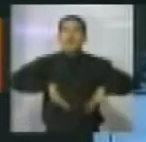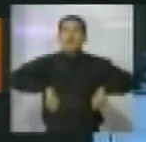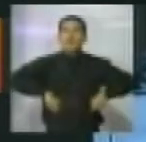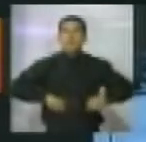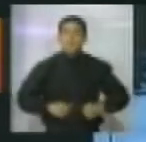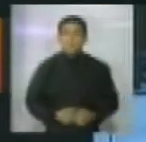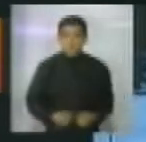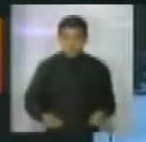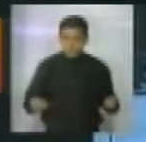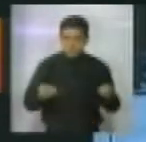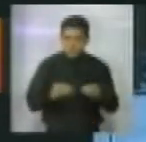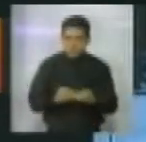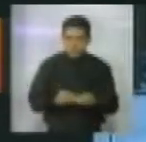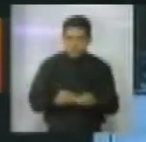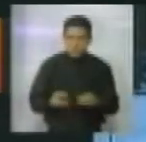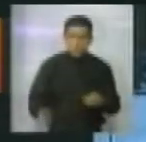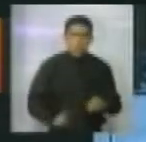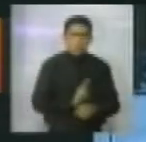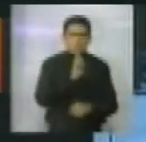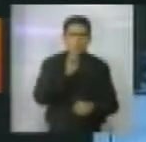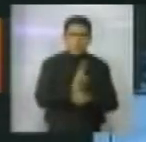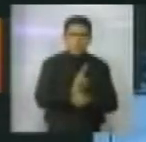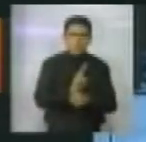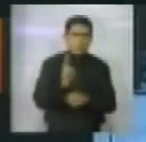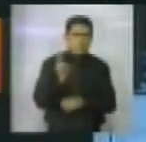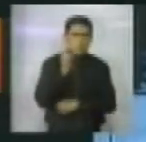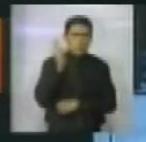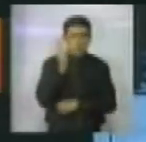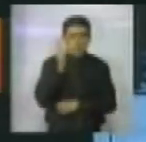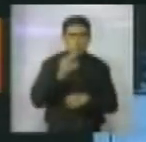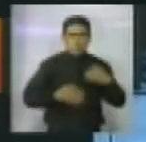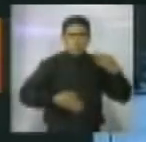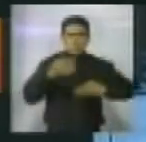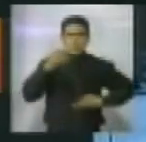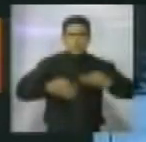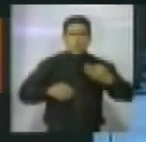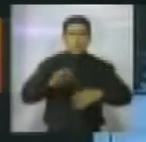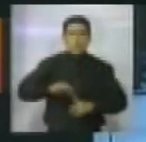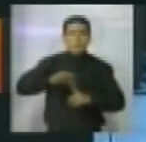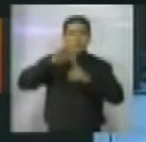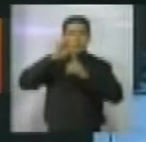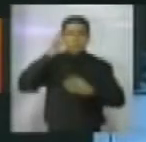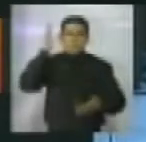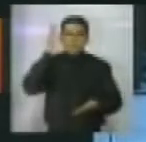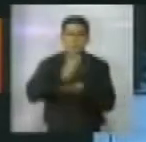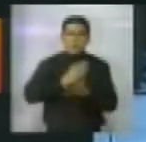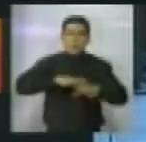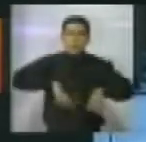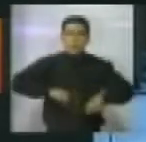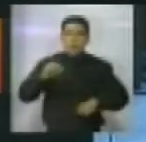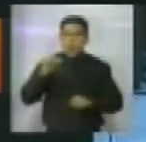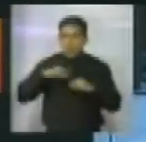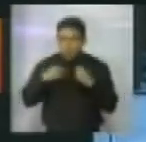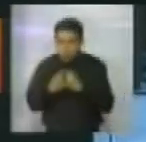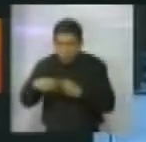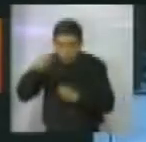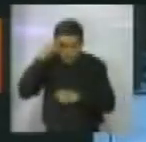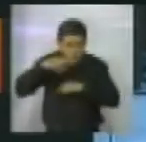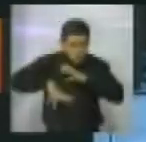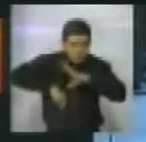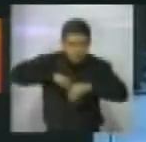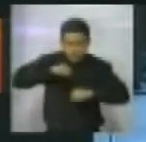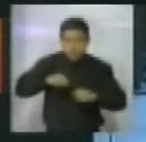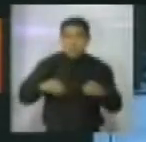enfocado en crear unidades judiciales especializadas en el combate a la corrupción y el crimen organizado, lo cual brindaría un